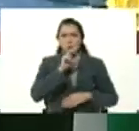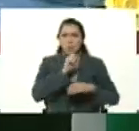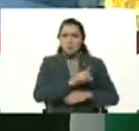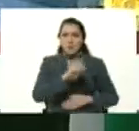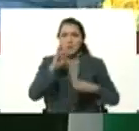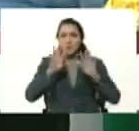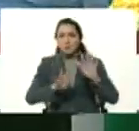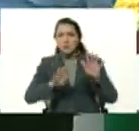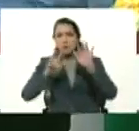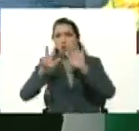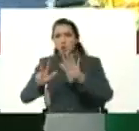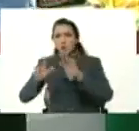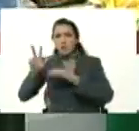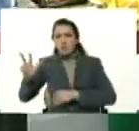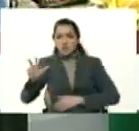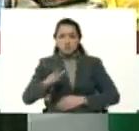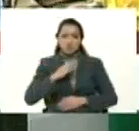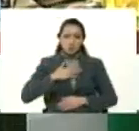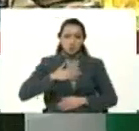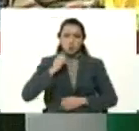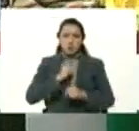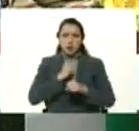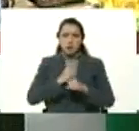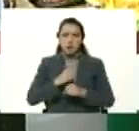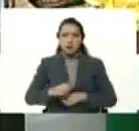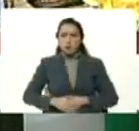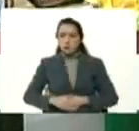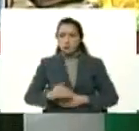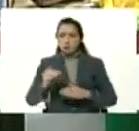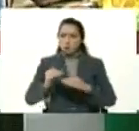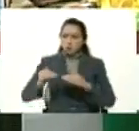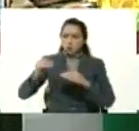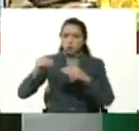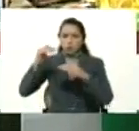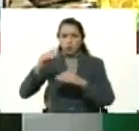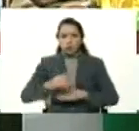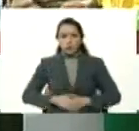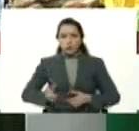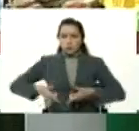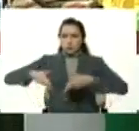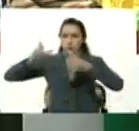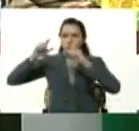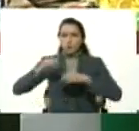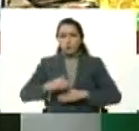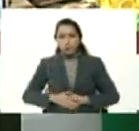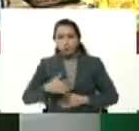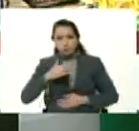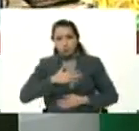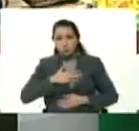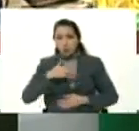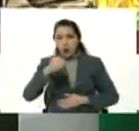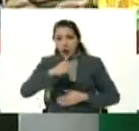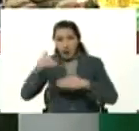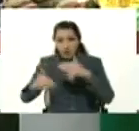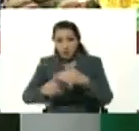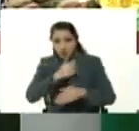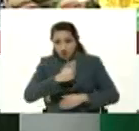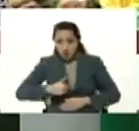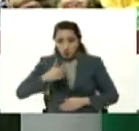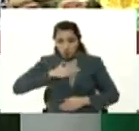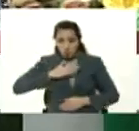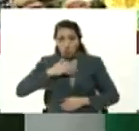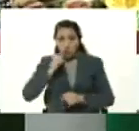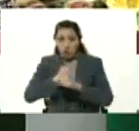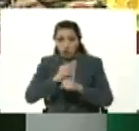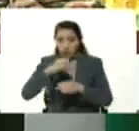en el Banco Latino. Tenía tres pisos el Banco Latino. Yo trabajaba en la vicepresidencia